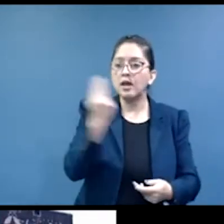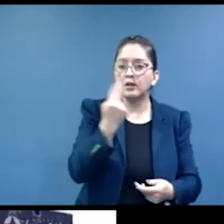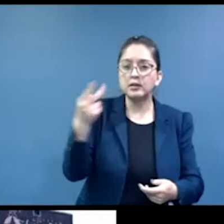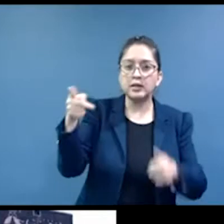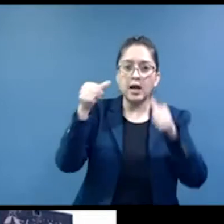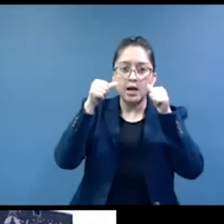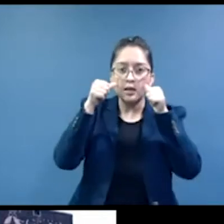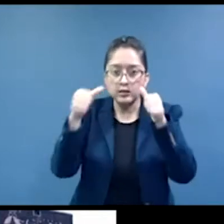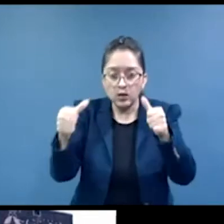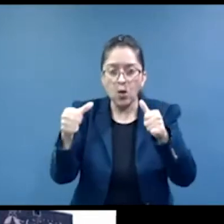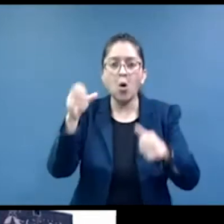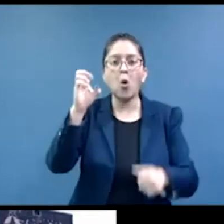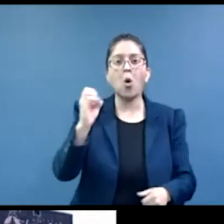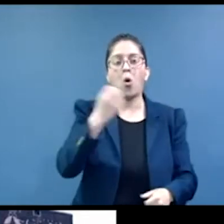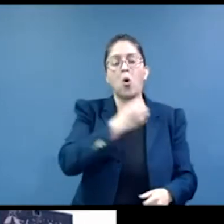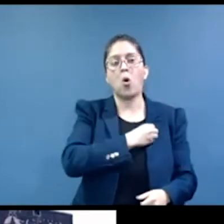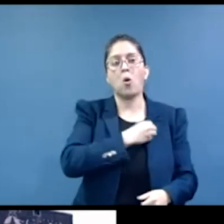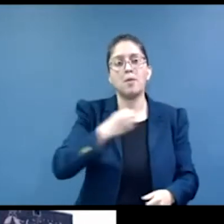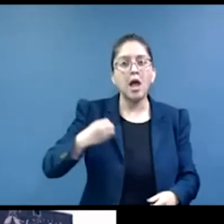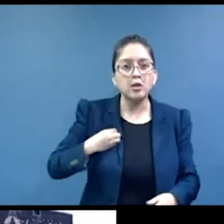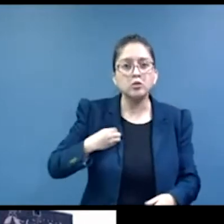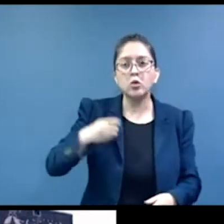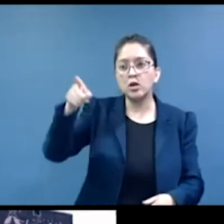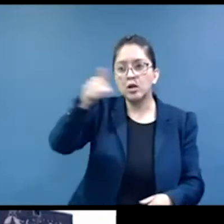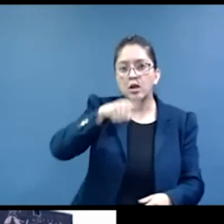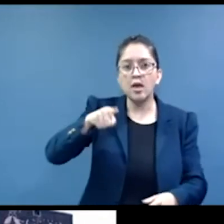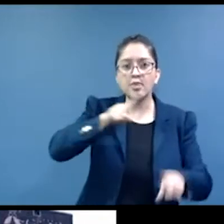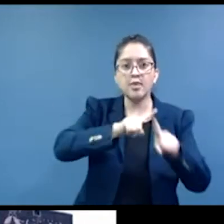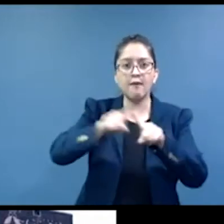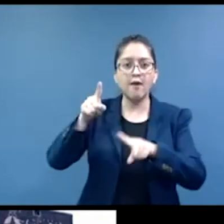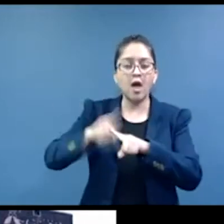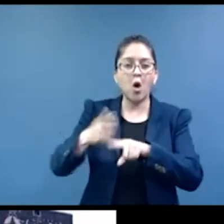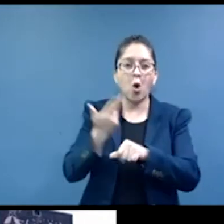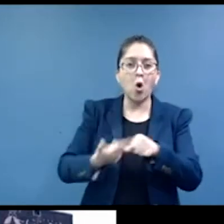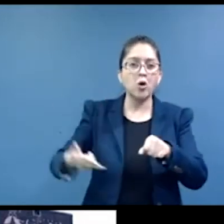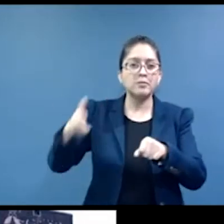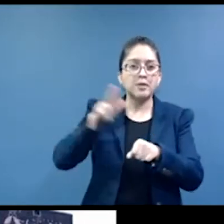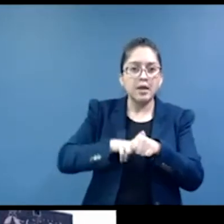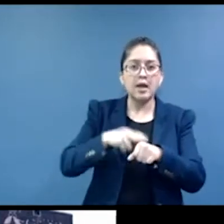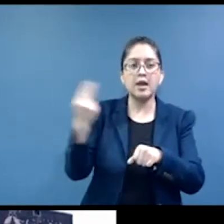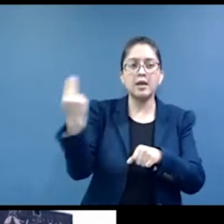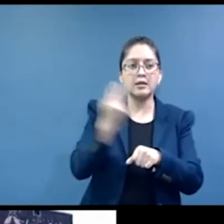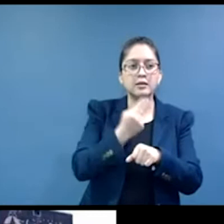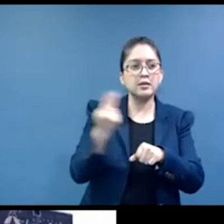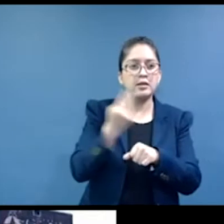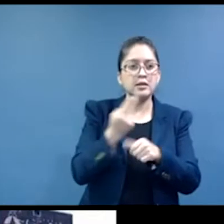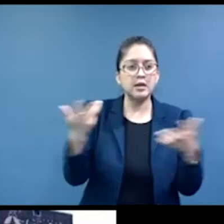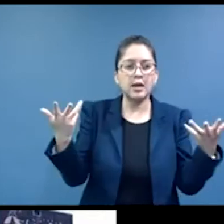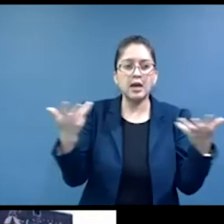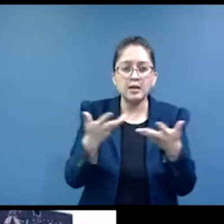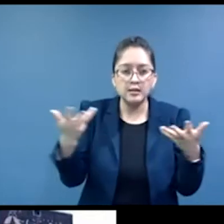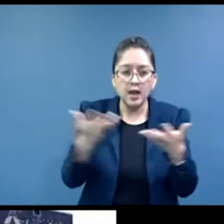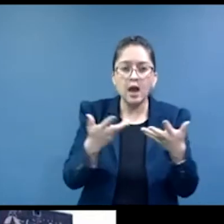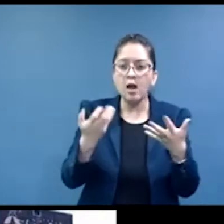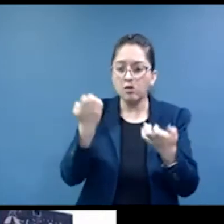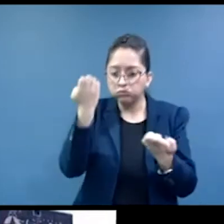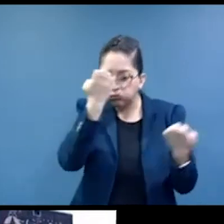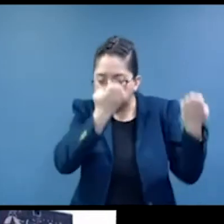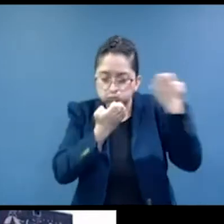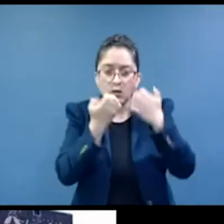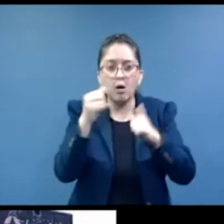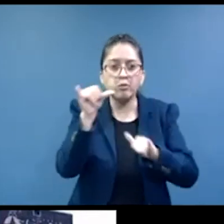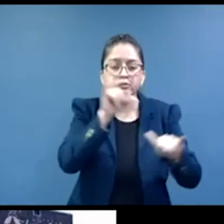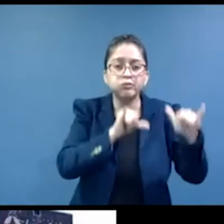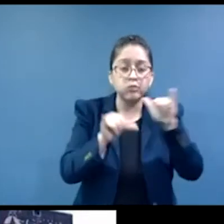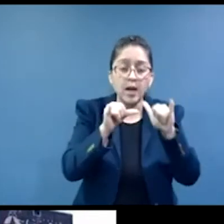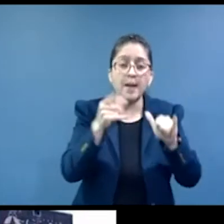las obligaciones a cargo de las clínicas donde se realicen esos procedimientos, que son aspectos que tendrían que estar regulados en una